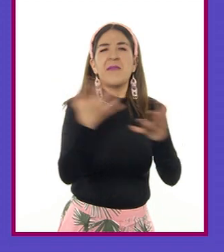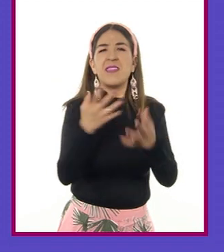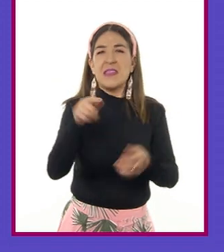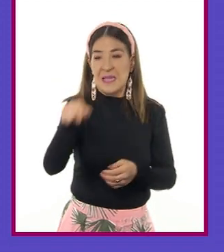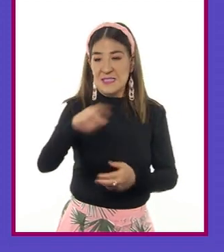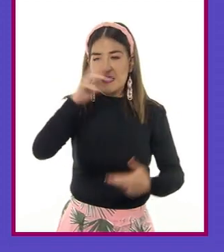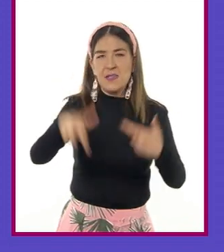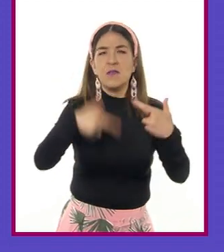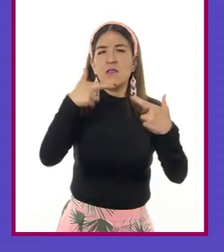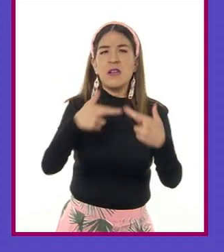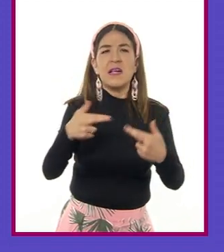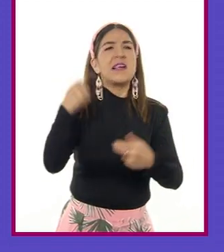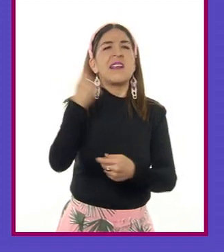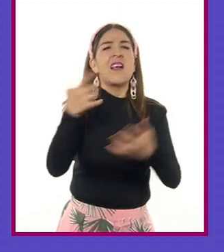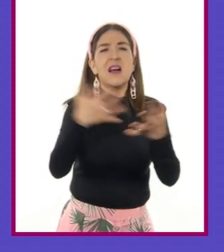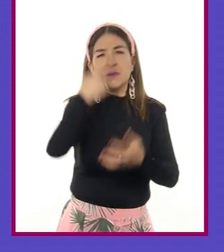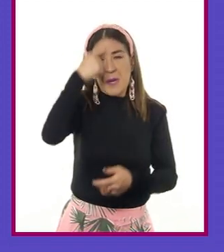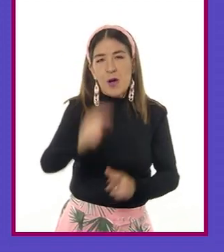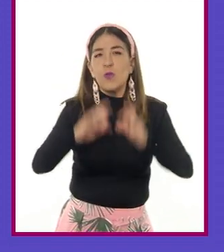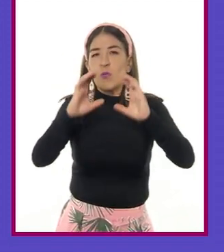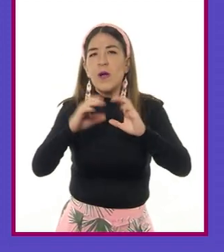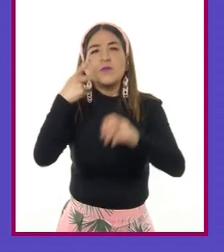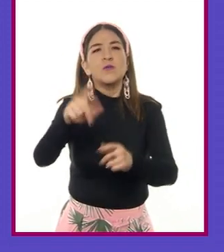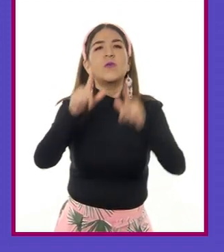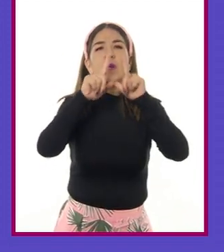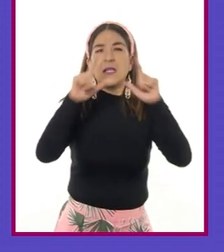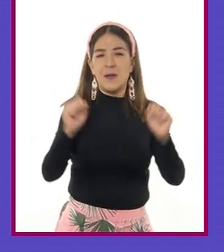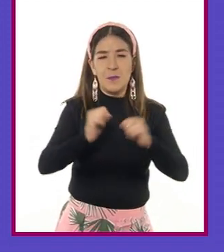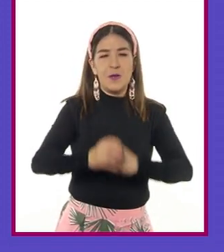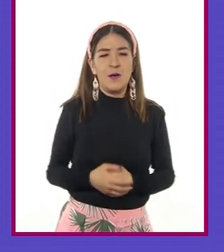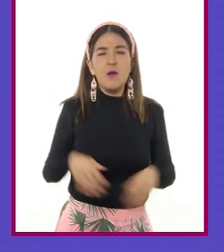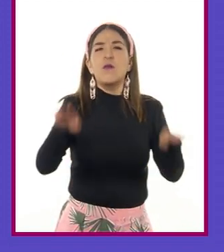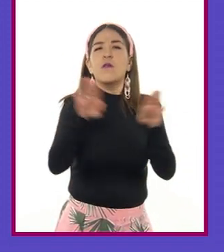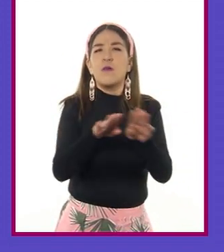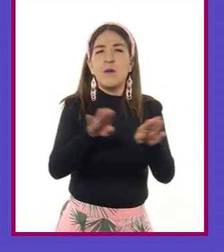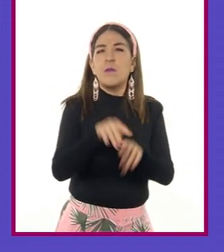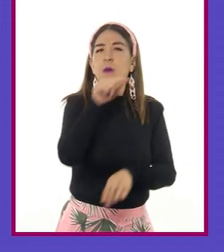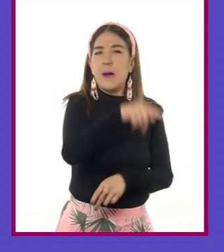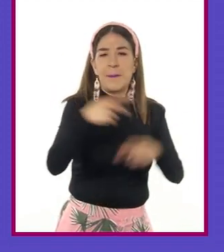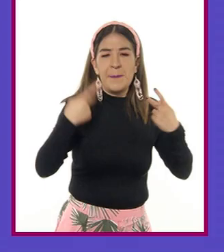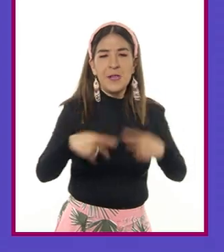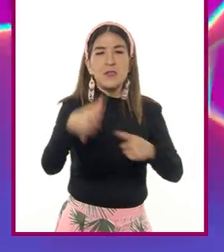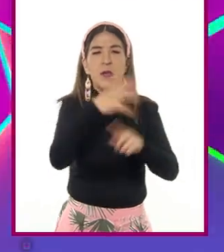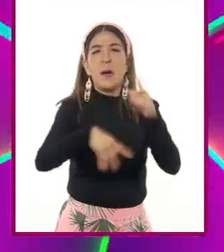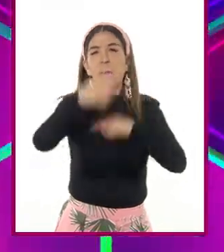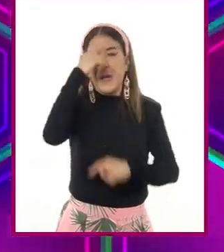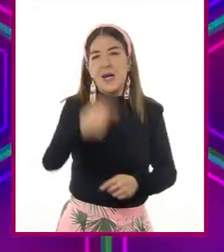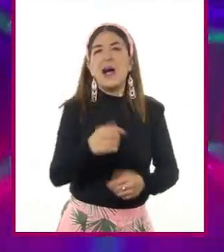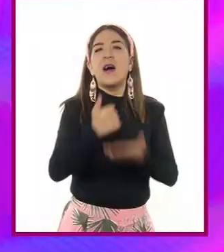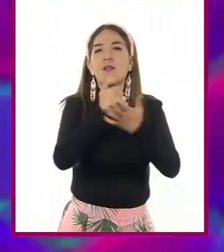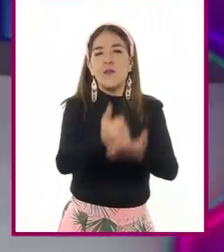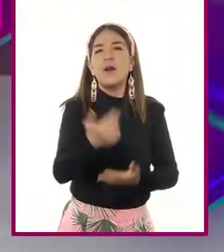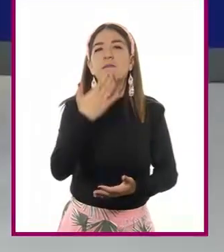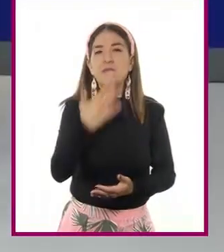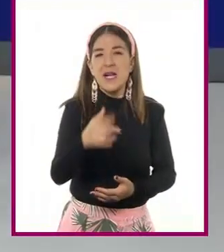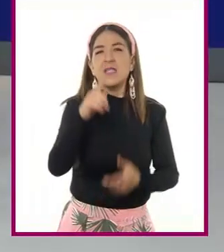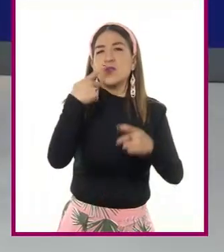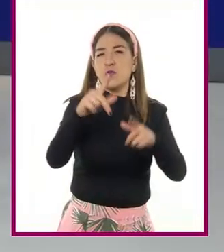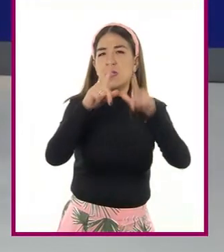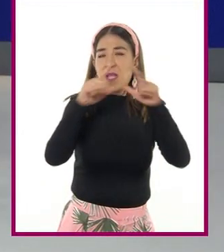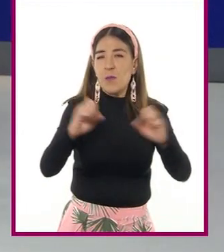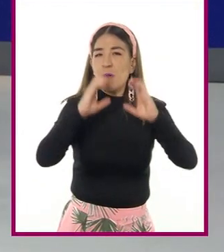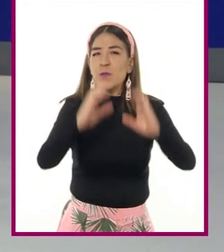para preservar su lengua? ¿Cómo los pobladores ayudan a conservar su lengua? Aquí